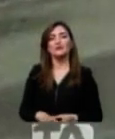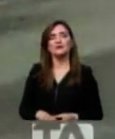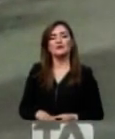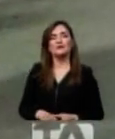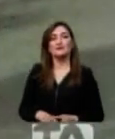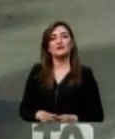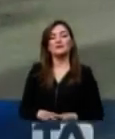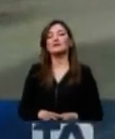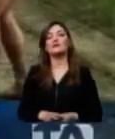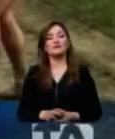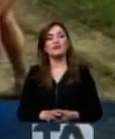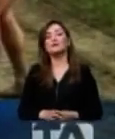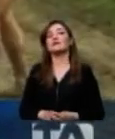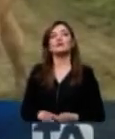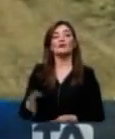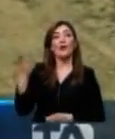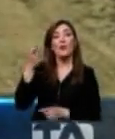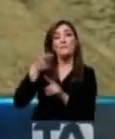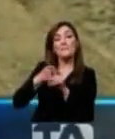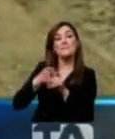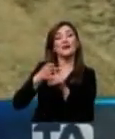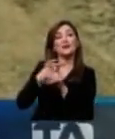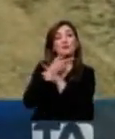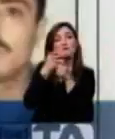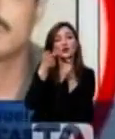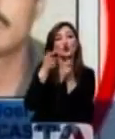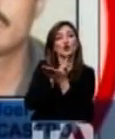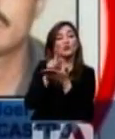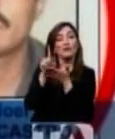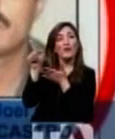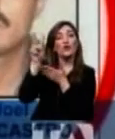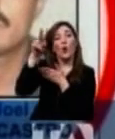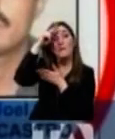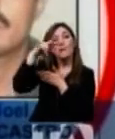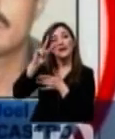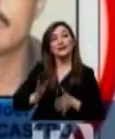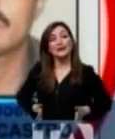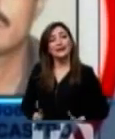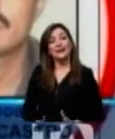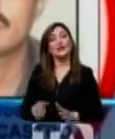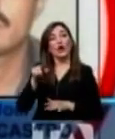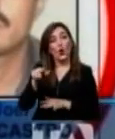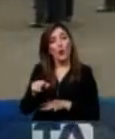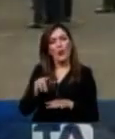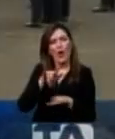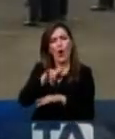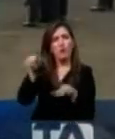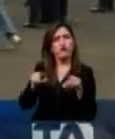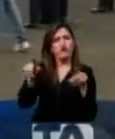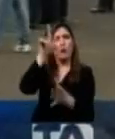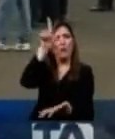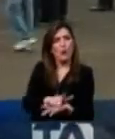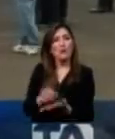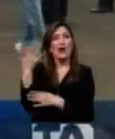la avioneta que se estrelló en guayas a principios de marzo con dos mexicanos que ahora sabemos fueron ya detenidos en el 2013 con 500 kilos de